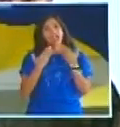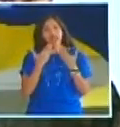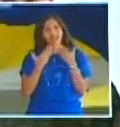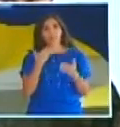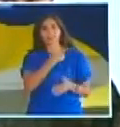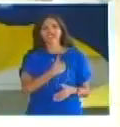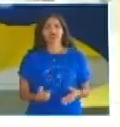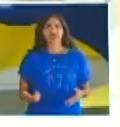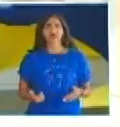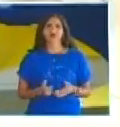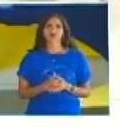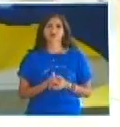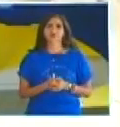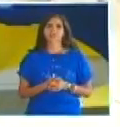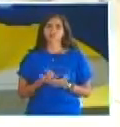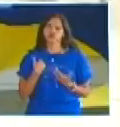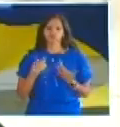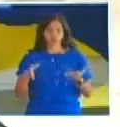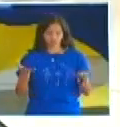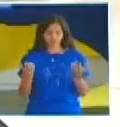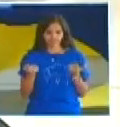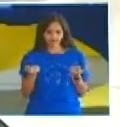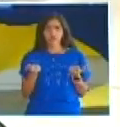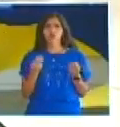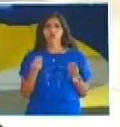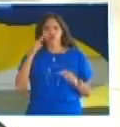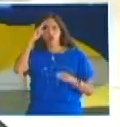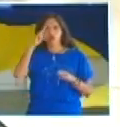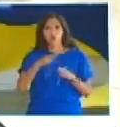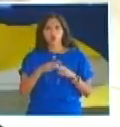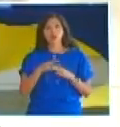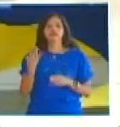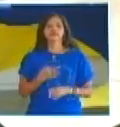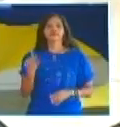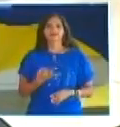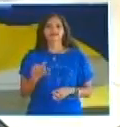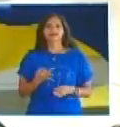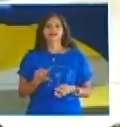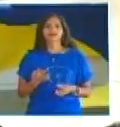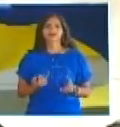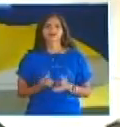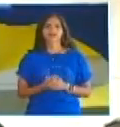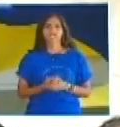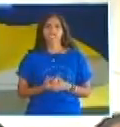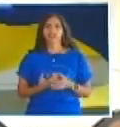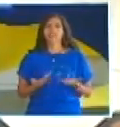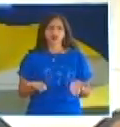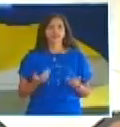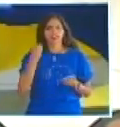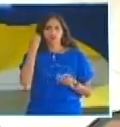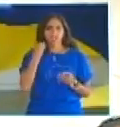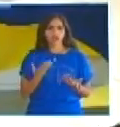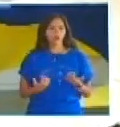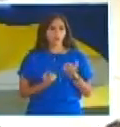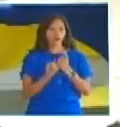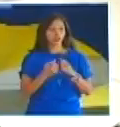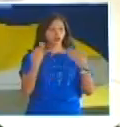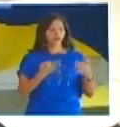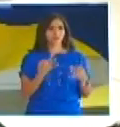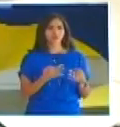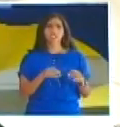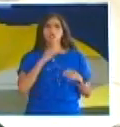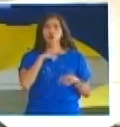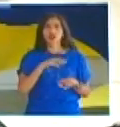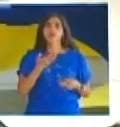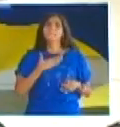Este gesto de su parte lo recibimos con mucho honor. Y efectivamente, nos da seguridad de que estamos del lado correcto de la historia. Mi nombre es